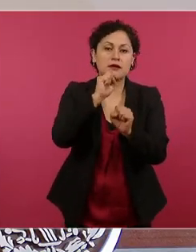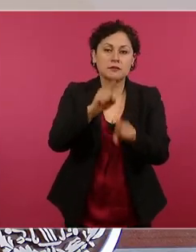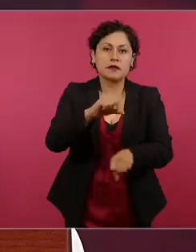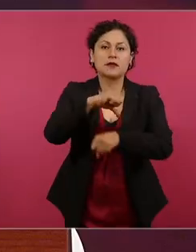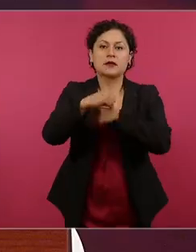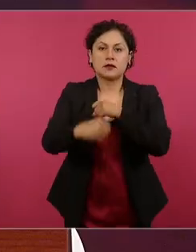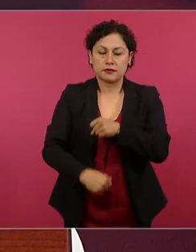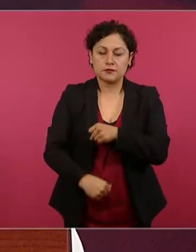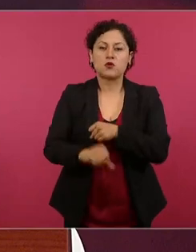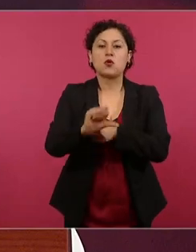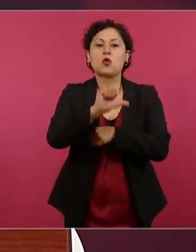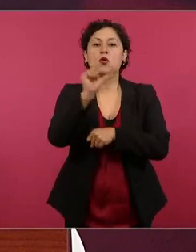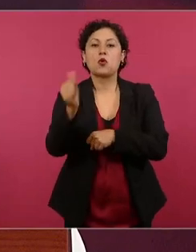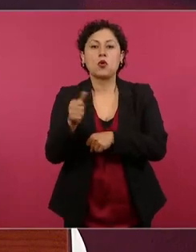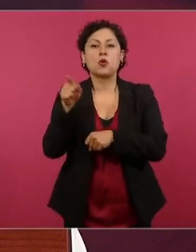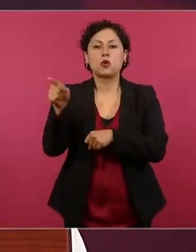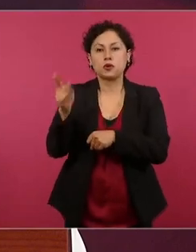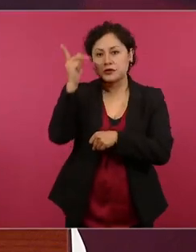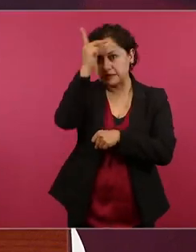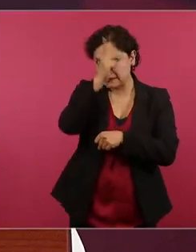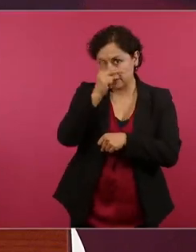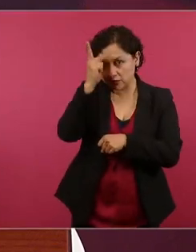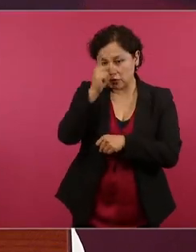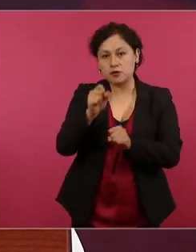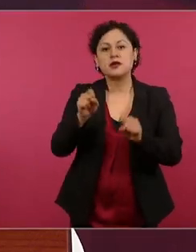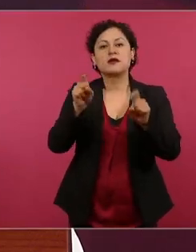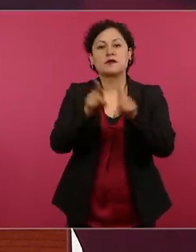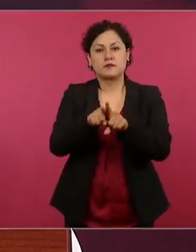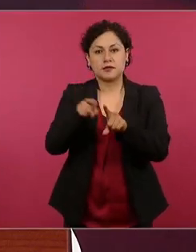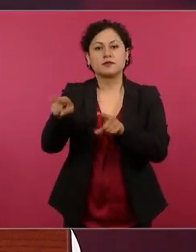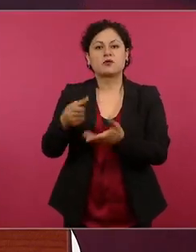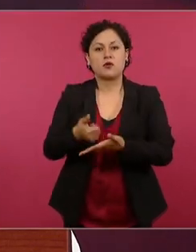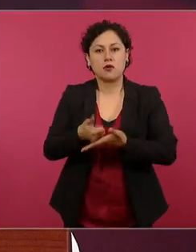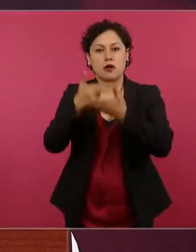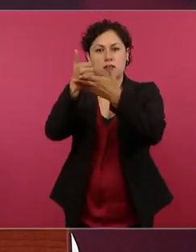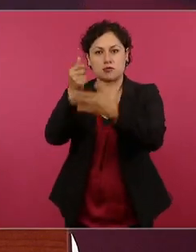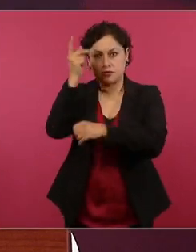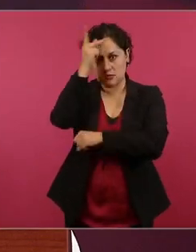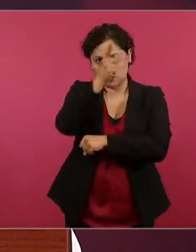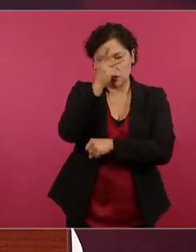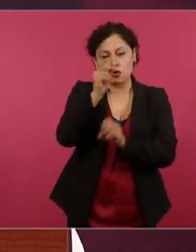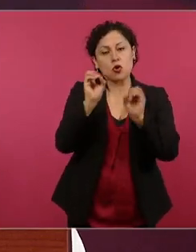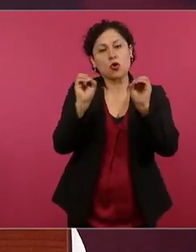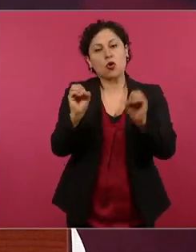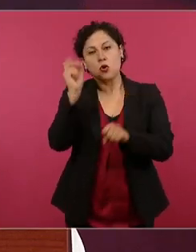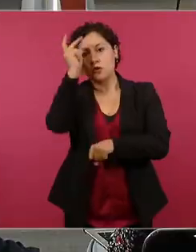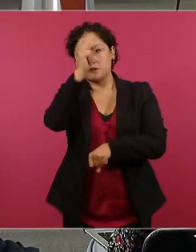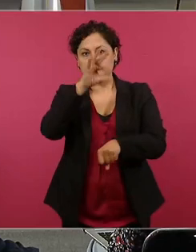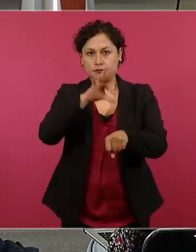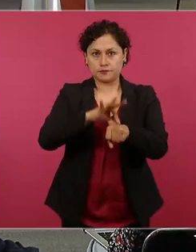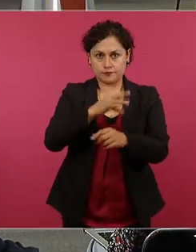4.631 consultas de salud mental, tanto de seguimiento psicológico como psiquiátrico.